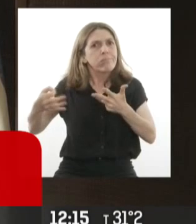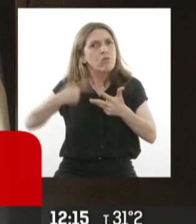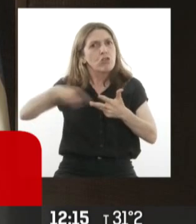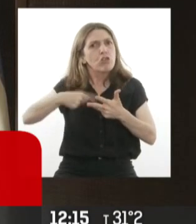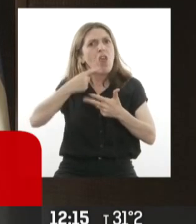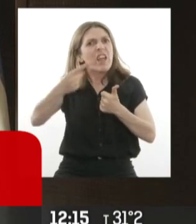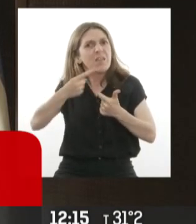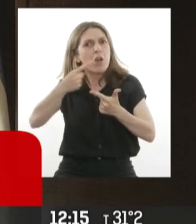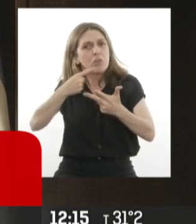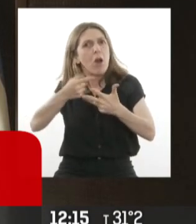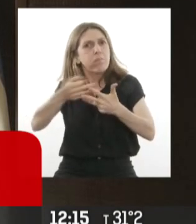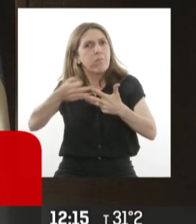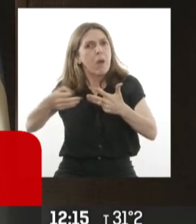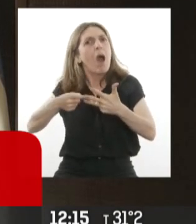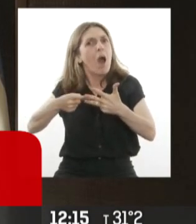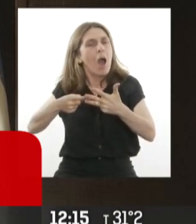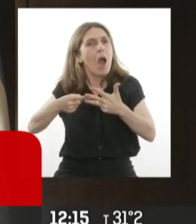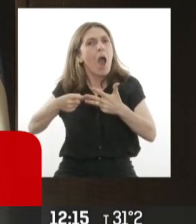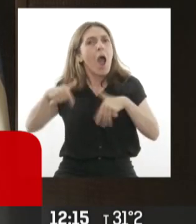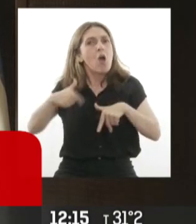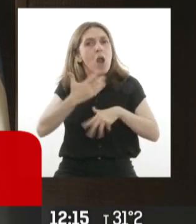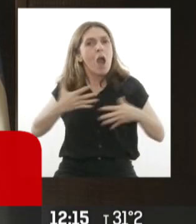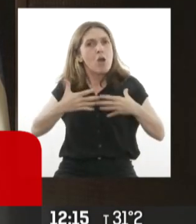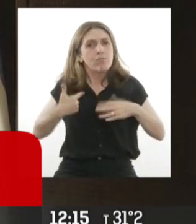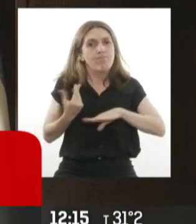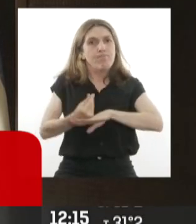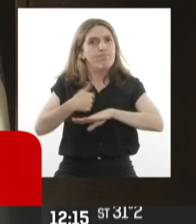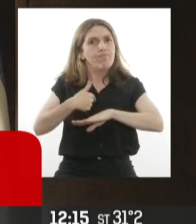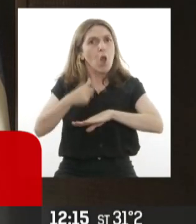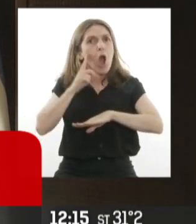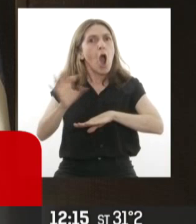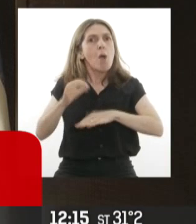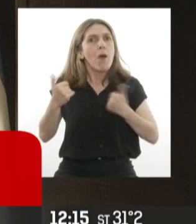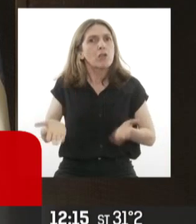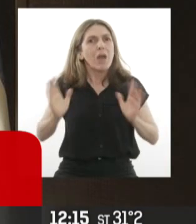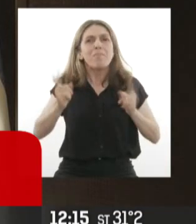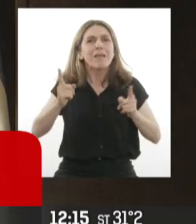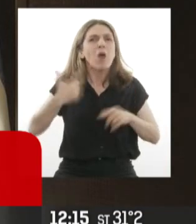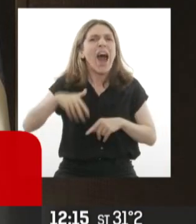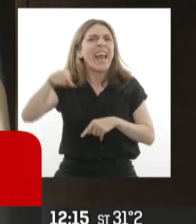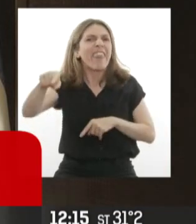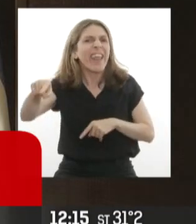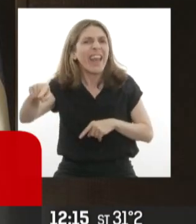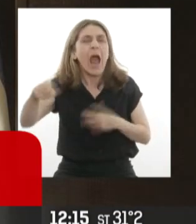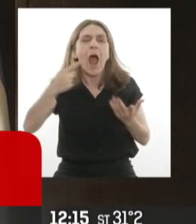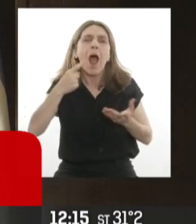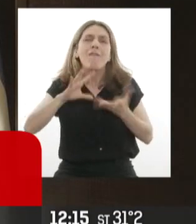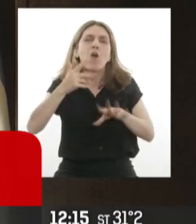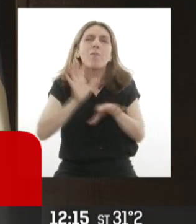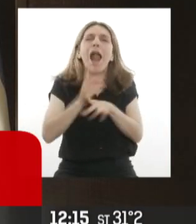Entonces, ¿no será esta una oportunidad para revisar, como decimos allá en Argentina, barajar y dar de